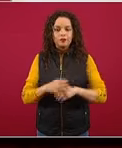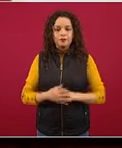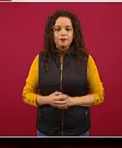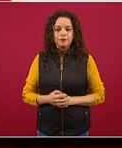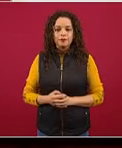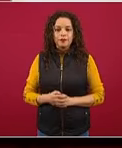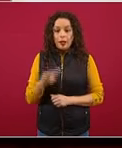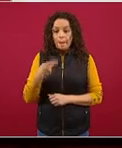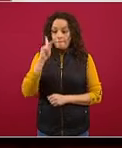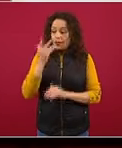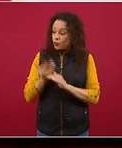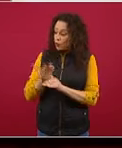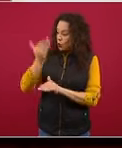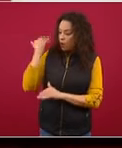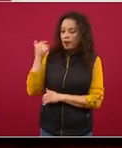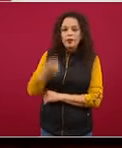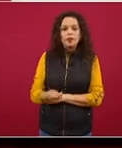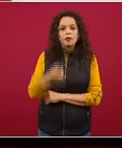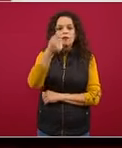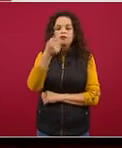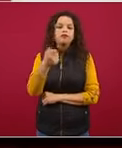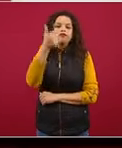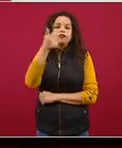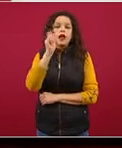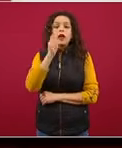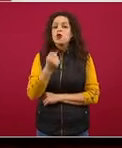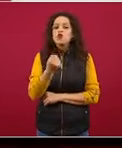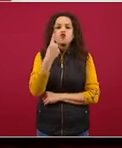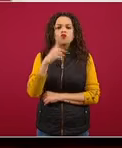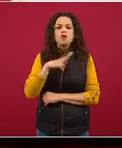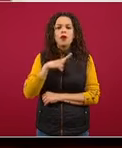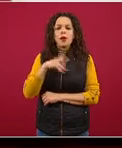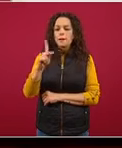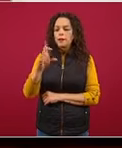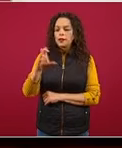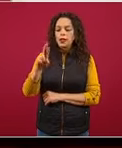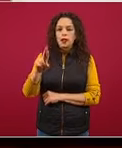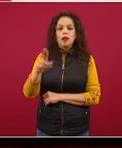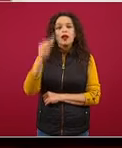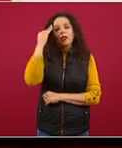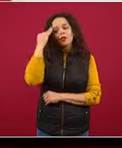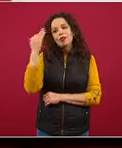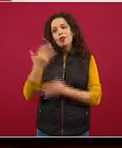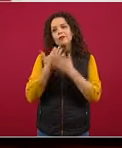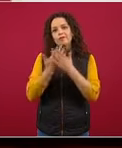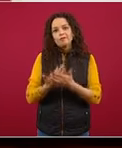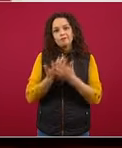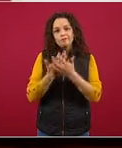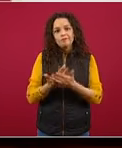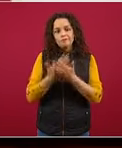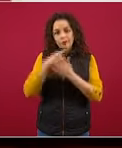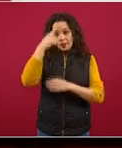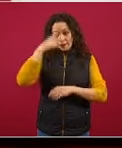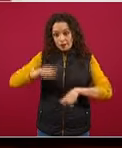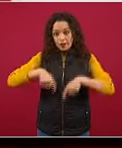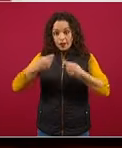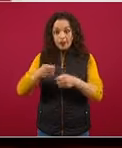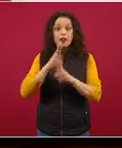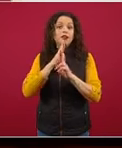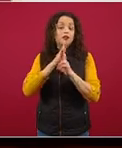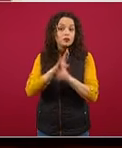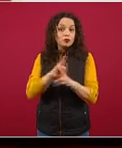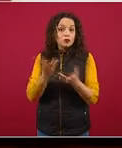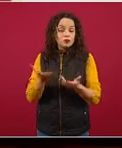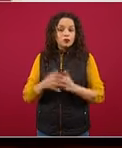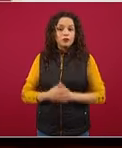cuando solo teníamos la PCR y se tardaban varios días en dar el